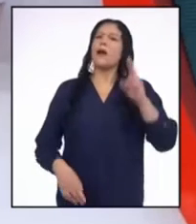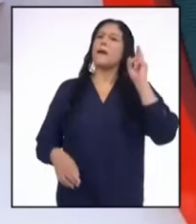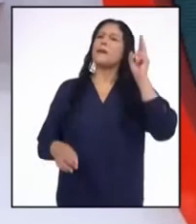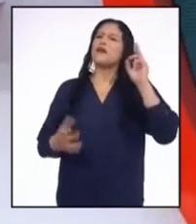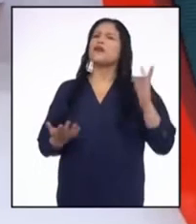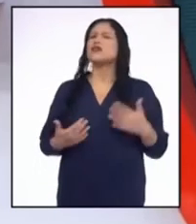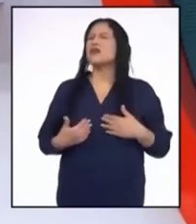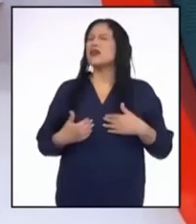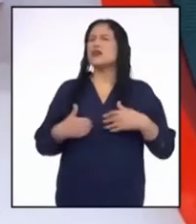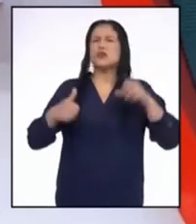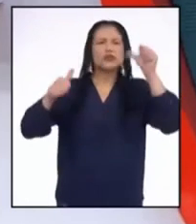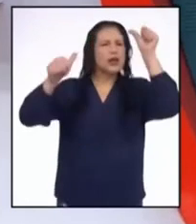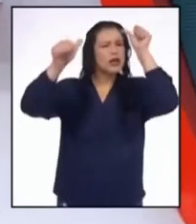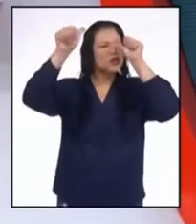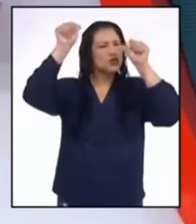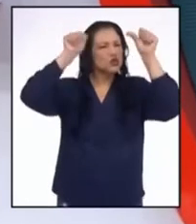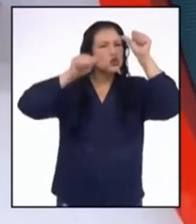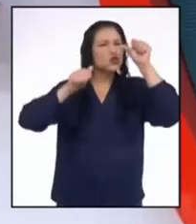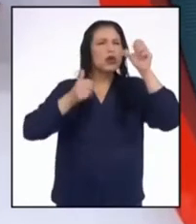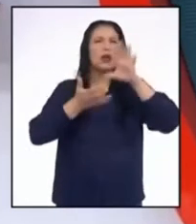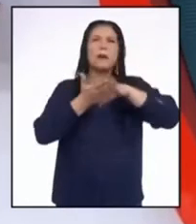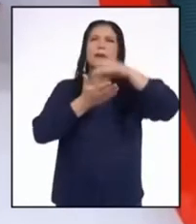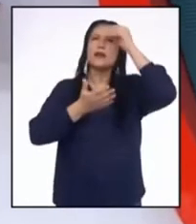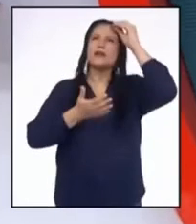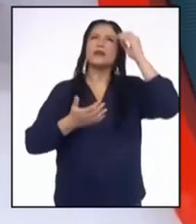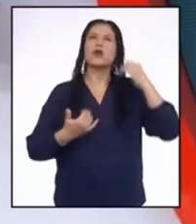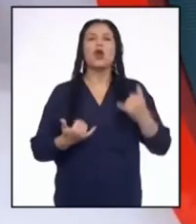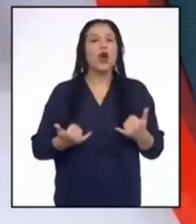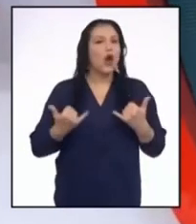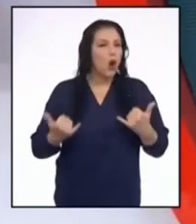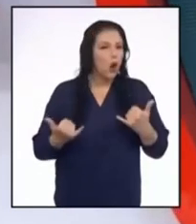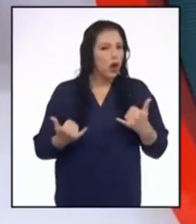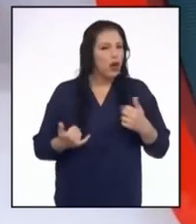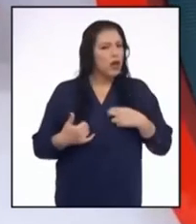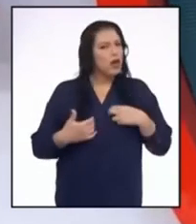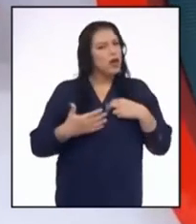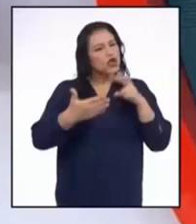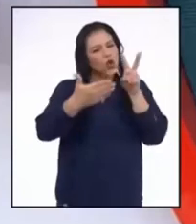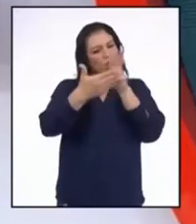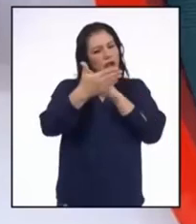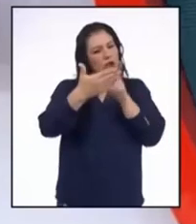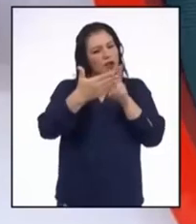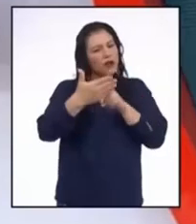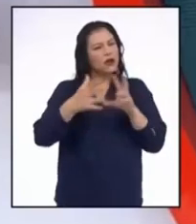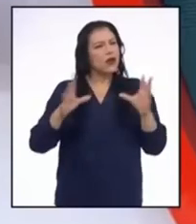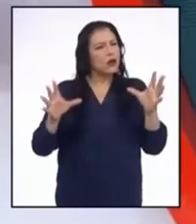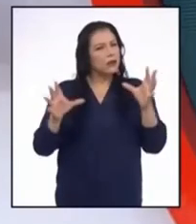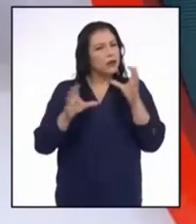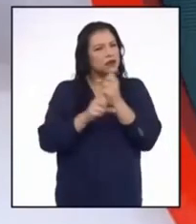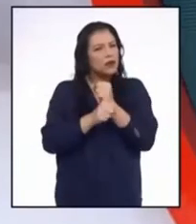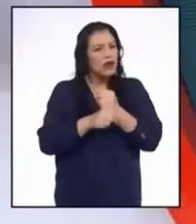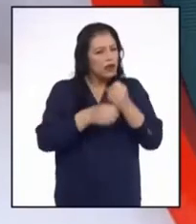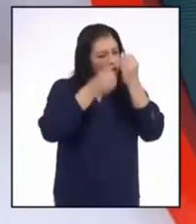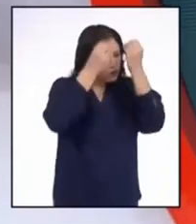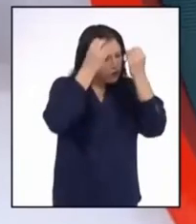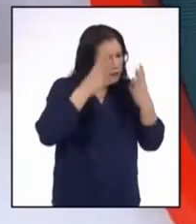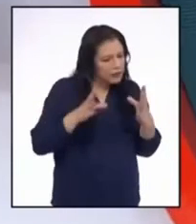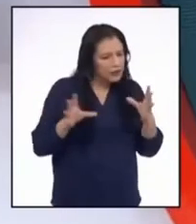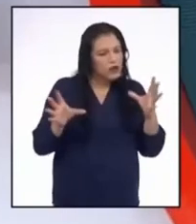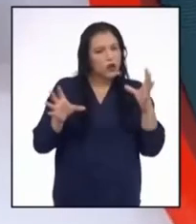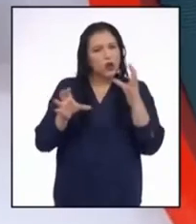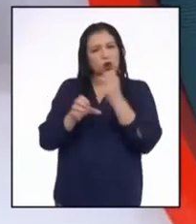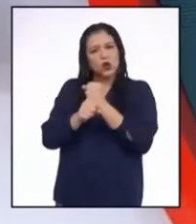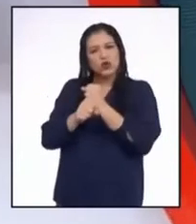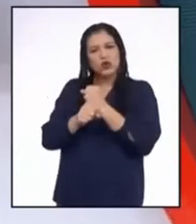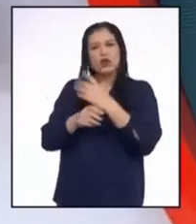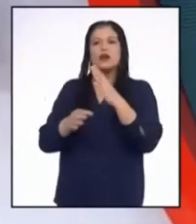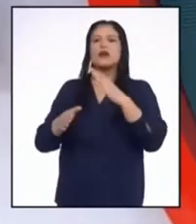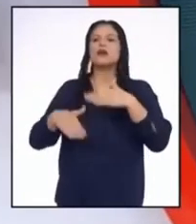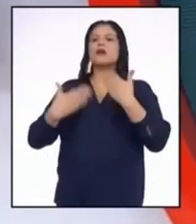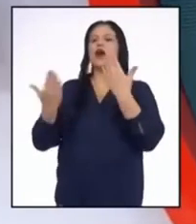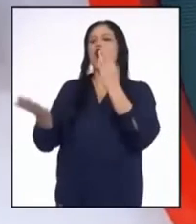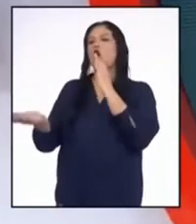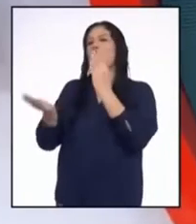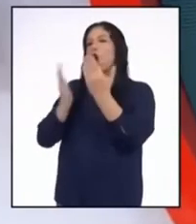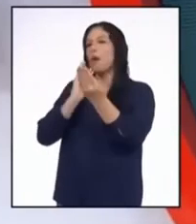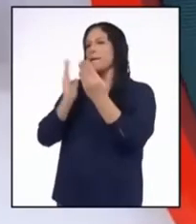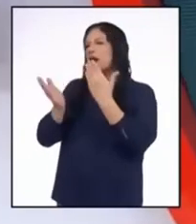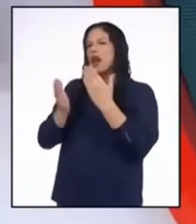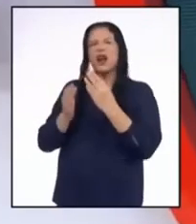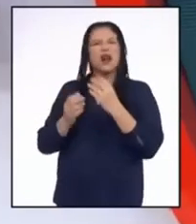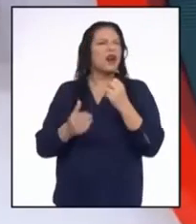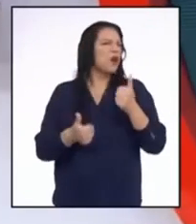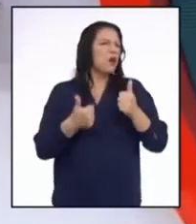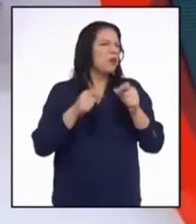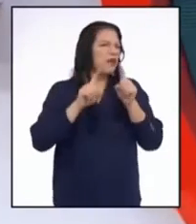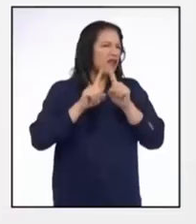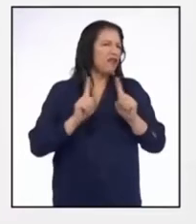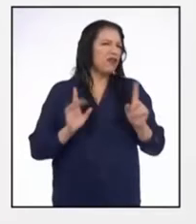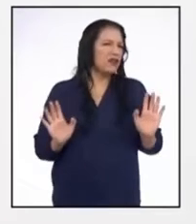Profesora, tengo una duda de lo aprendido el día de hoy. He leído que hay conclusiones informativas y conclusiones que son comparativas. ¿Y cómo es